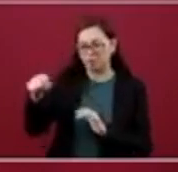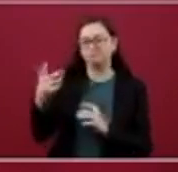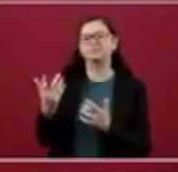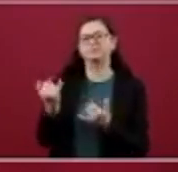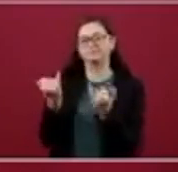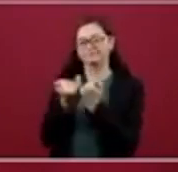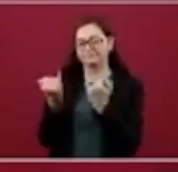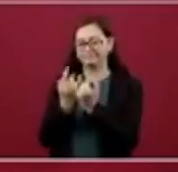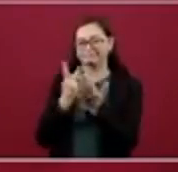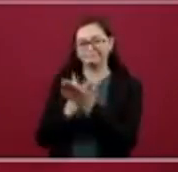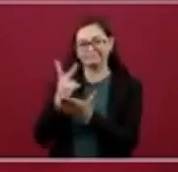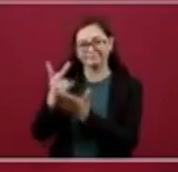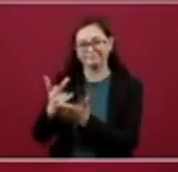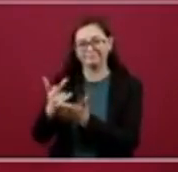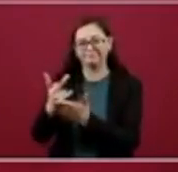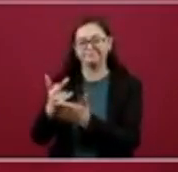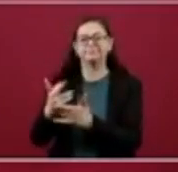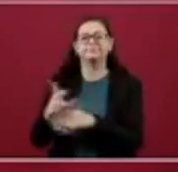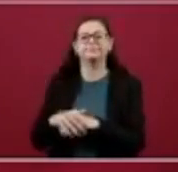considerada